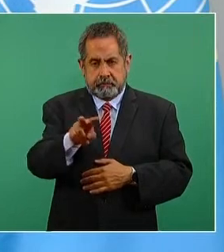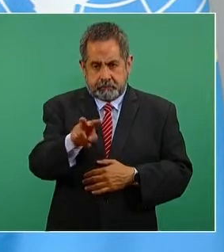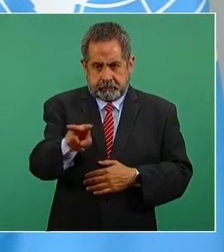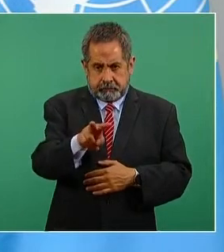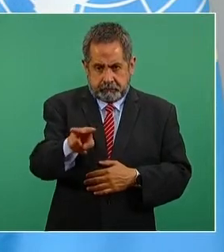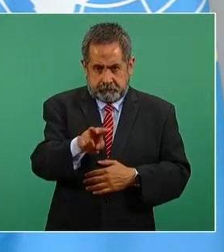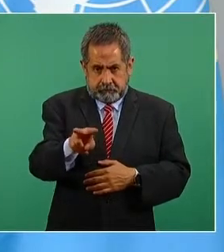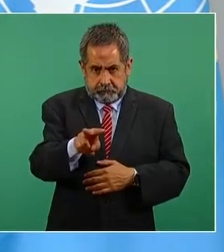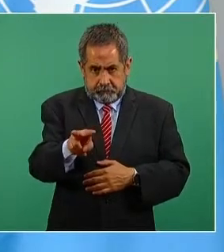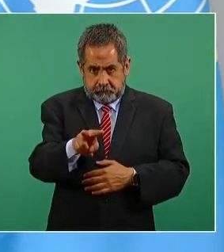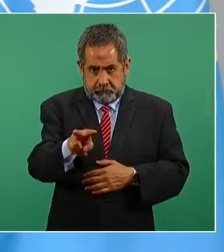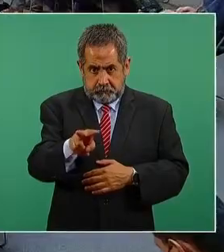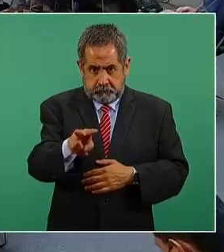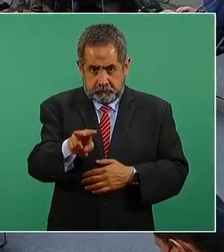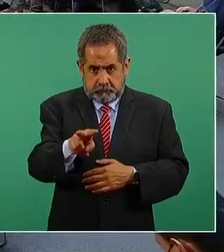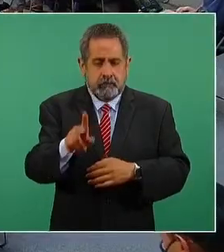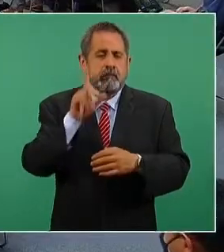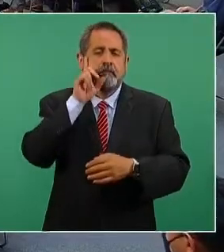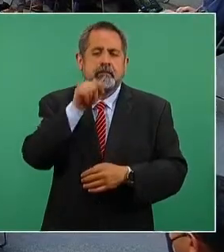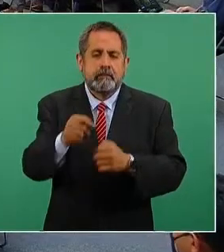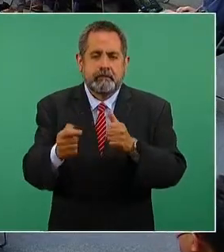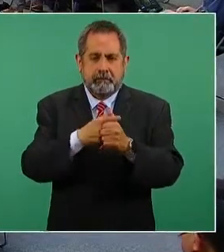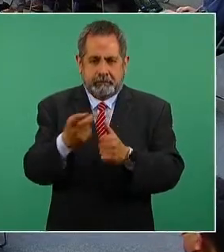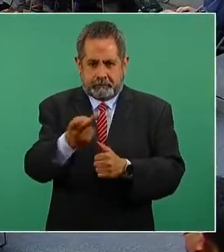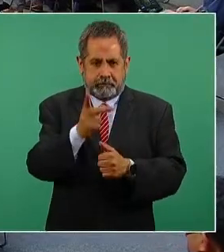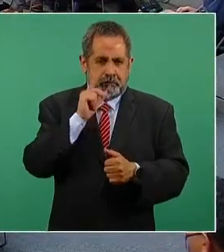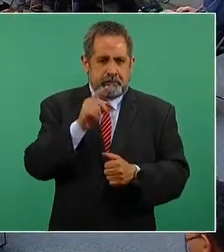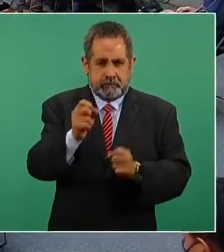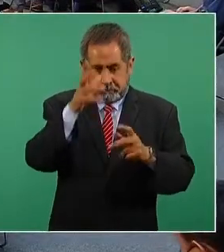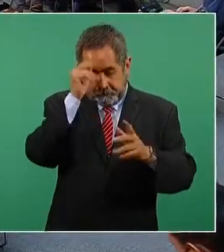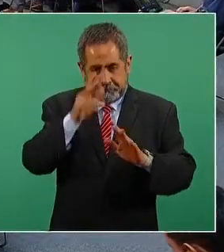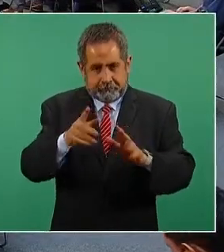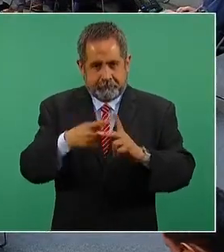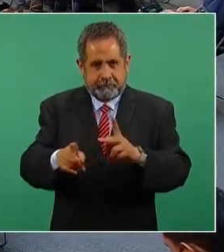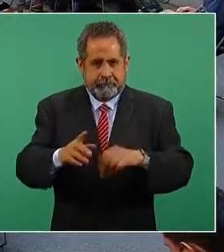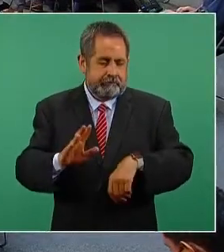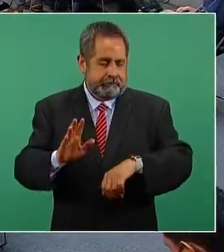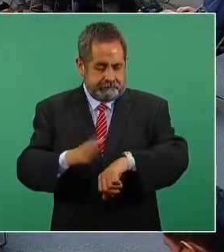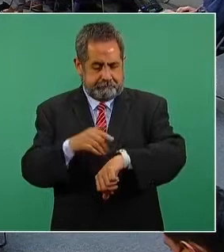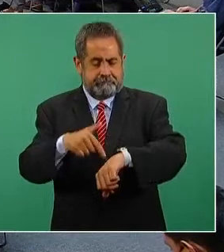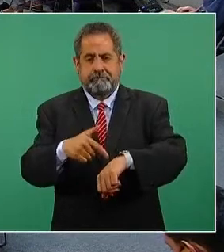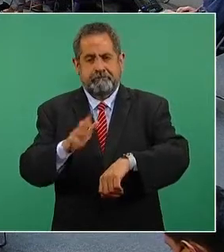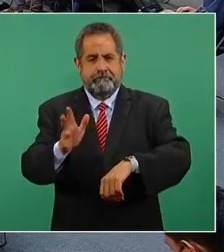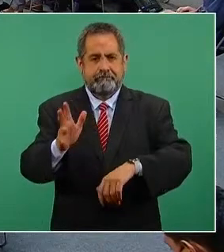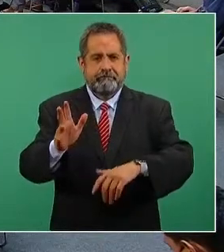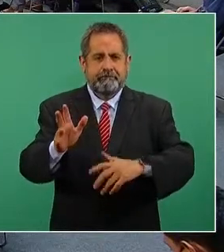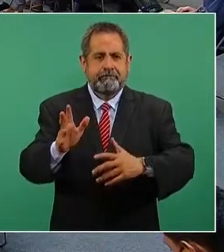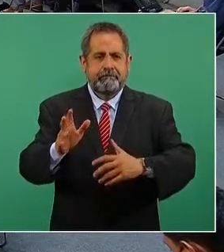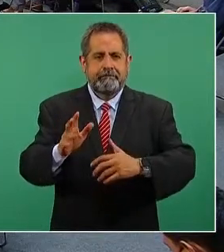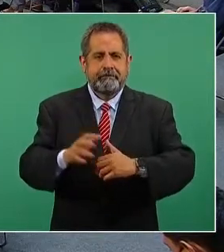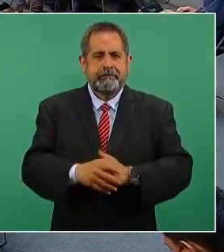ustedes, son los primeros mañana, ¿de acuerdo? Porque ya…